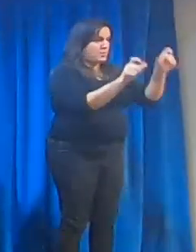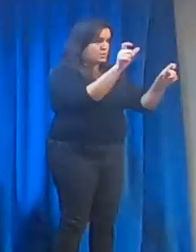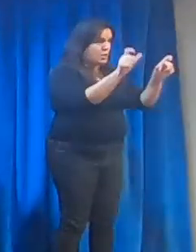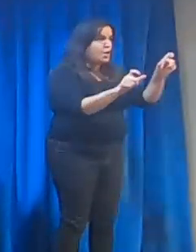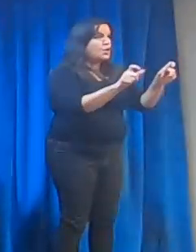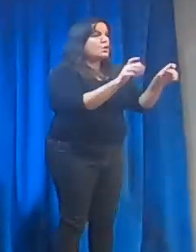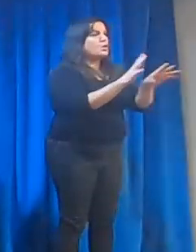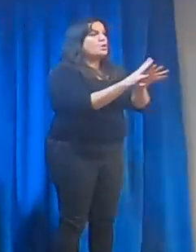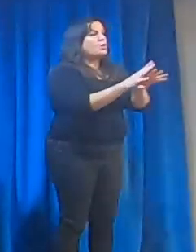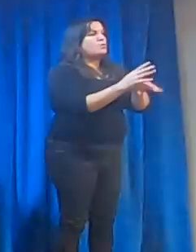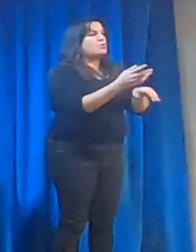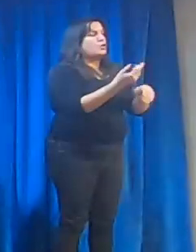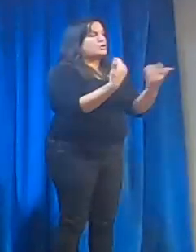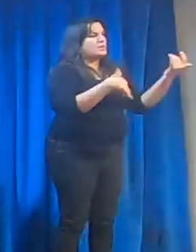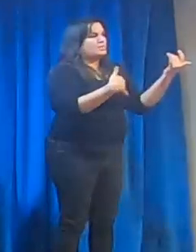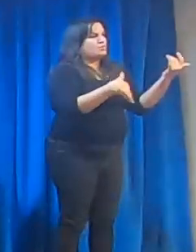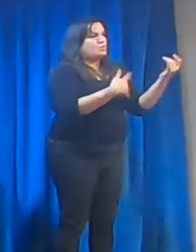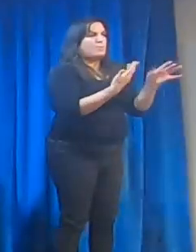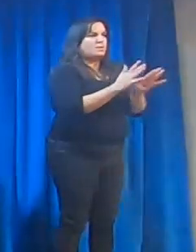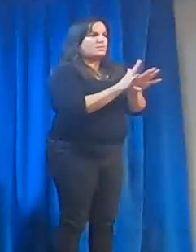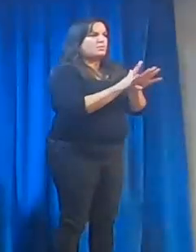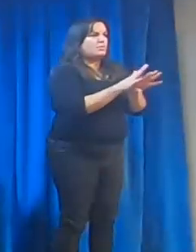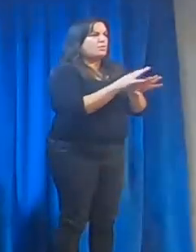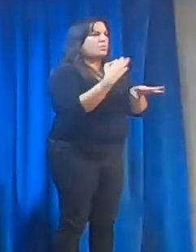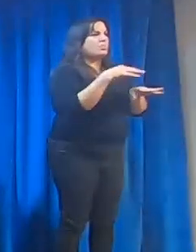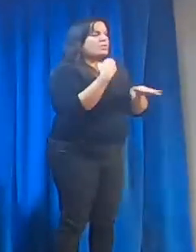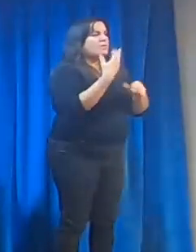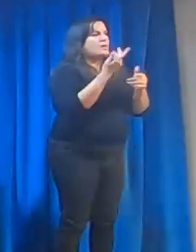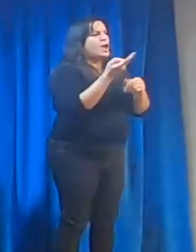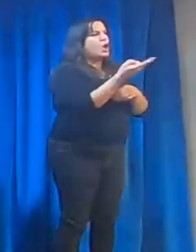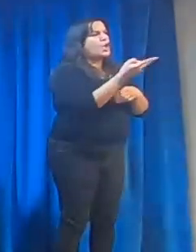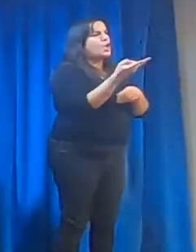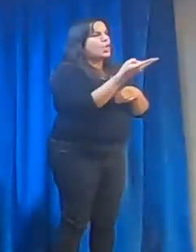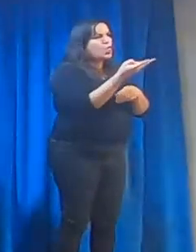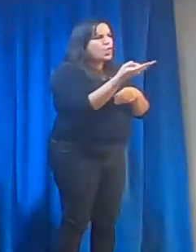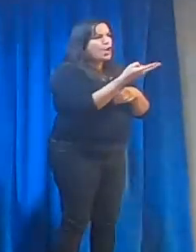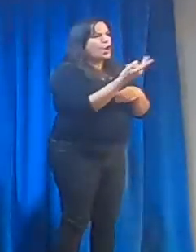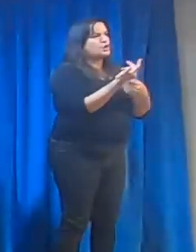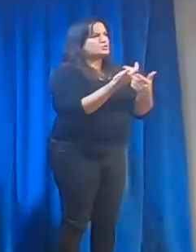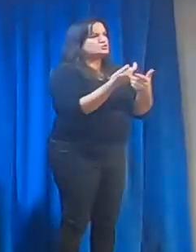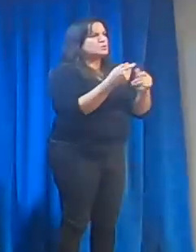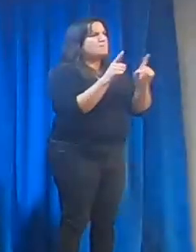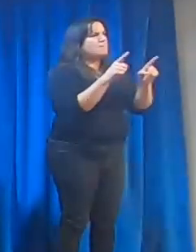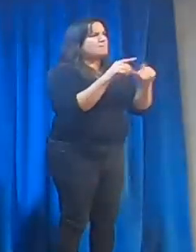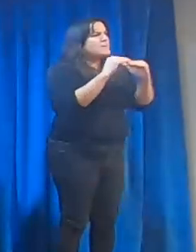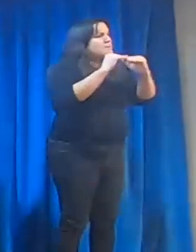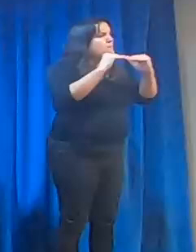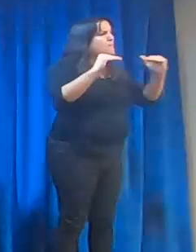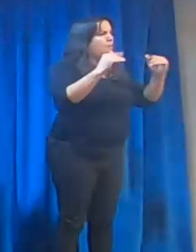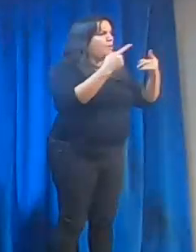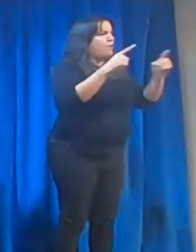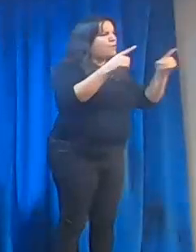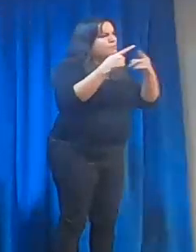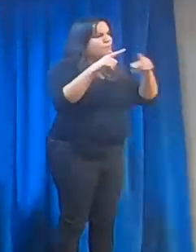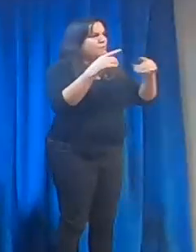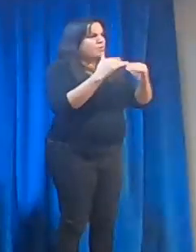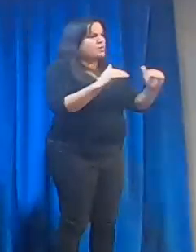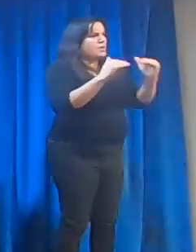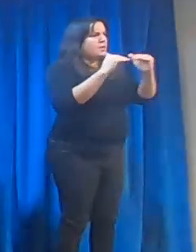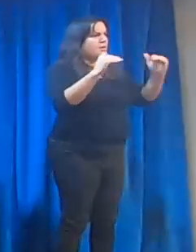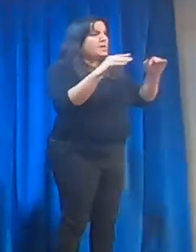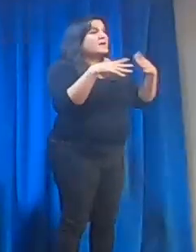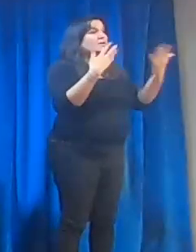de cuerda necesitaban acordar, o sea, tenerlas en el mismo tono. Jugar implica eso,